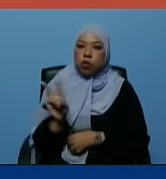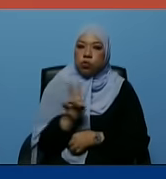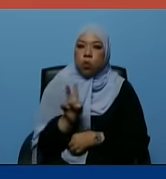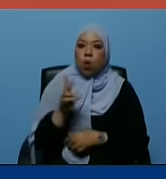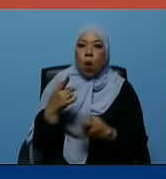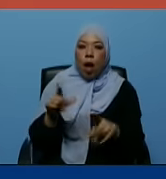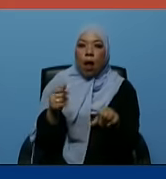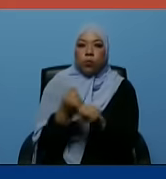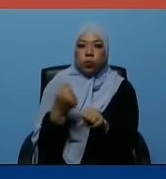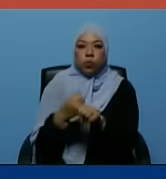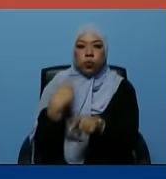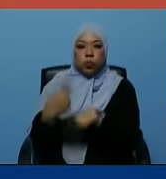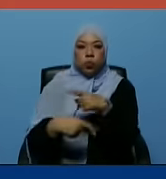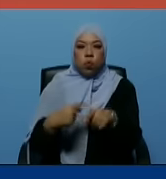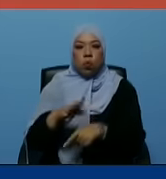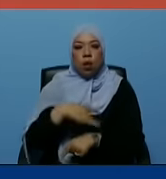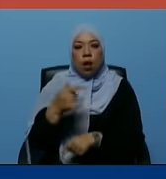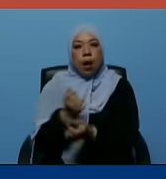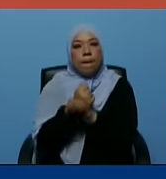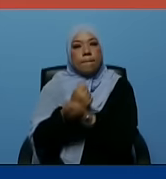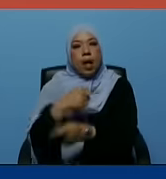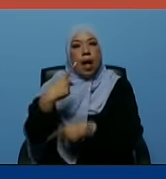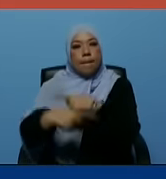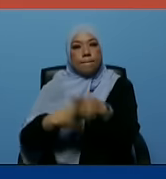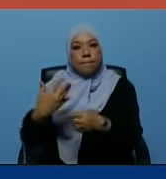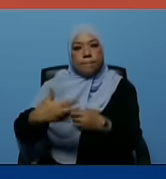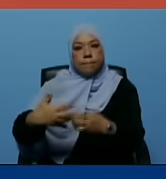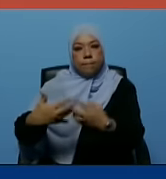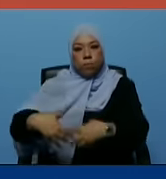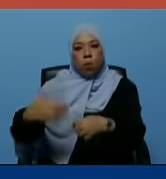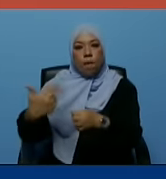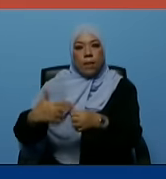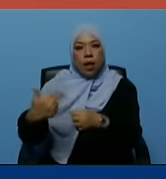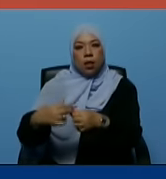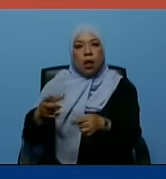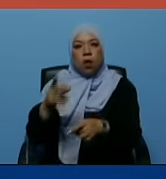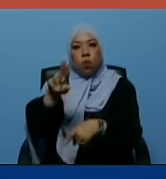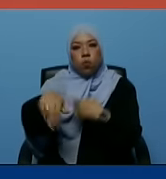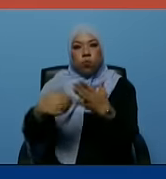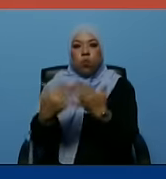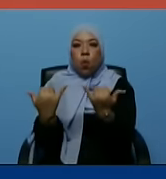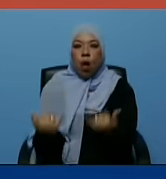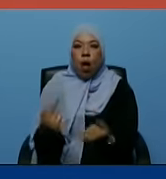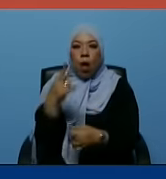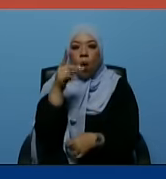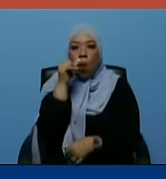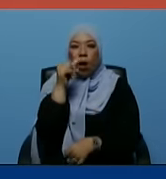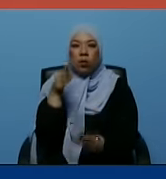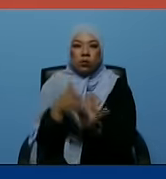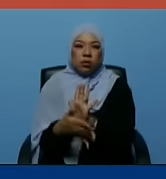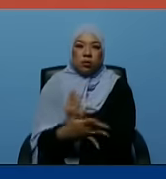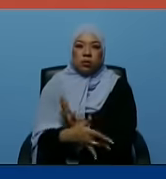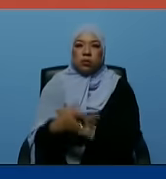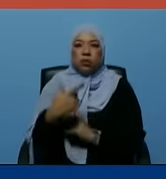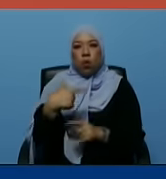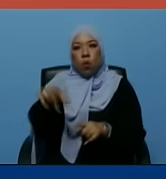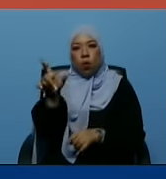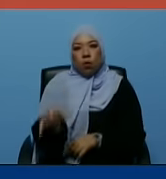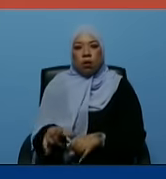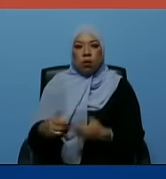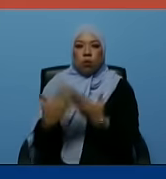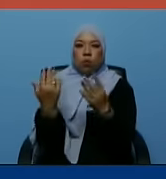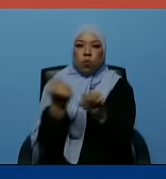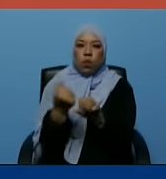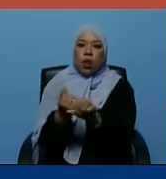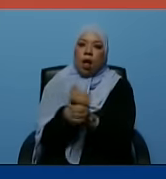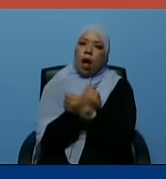para ponerle la mano al petróleo. ¿O es que ustedes creen que Elon Musk de un día para otro amaneció amando